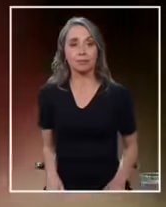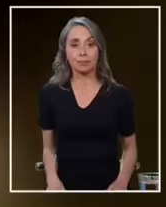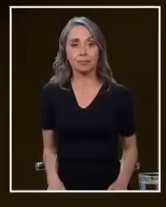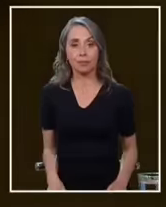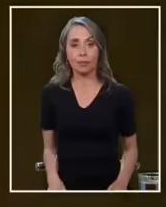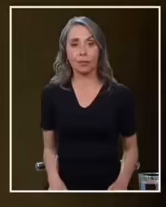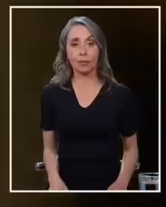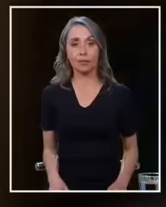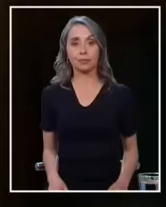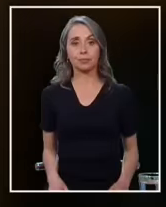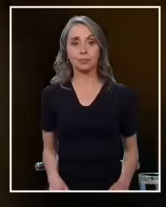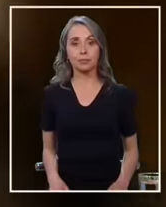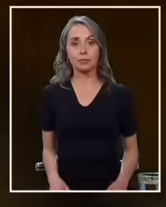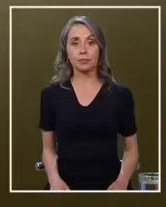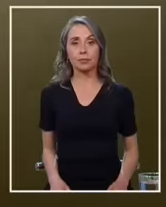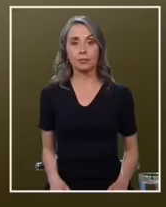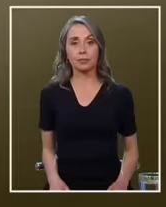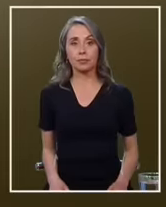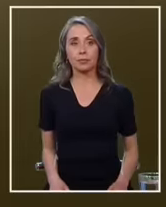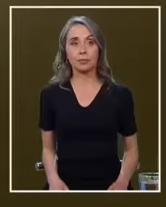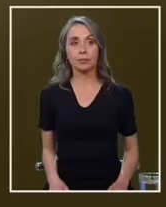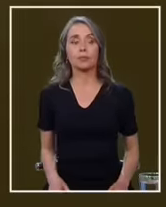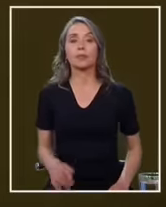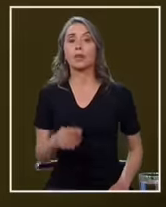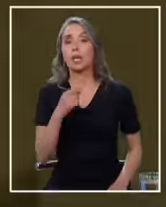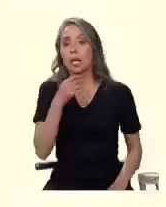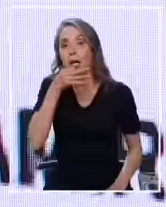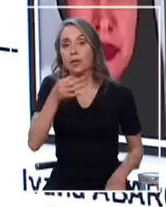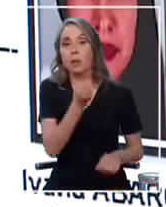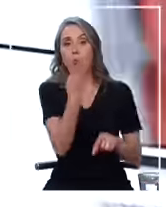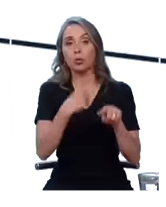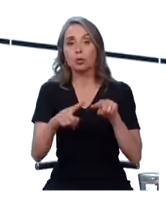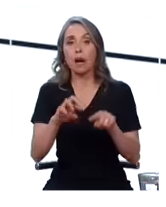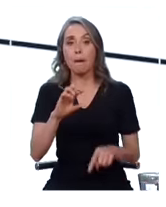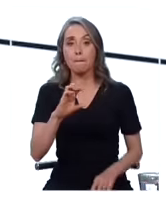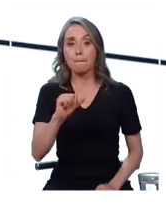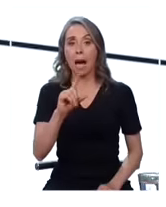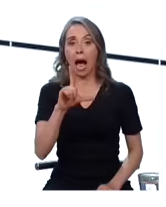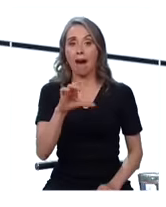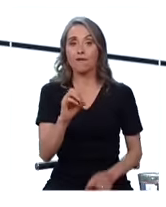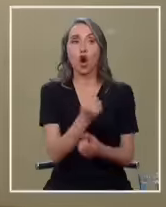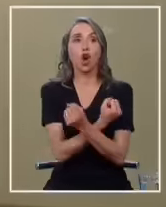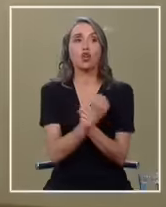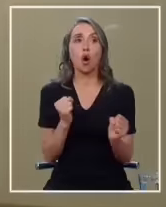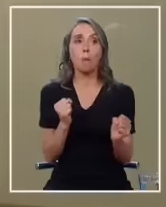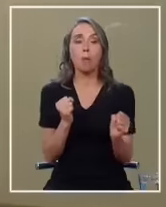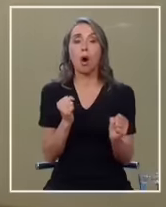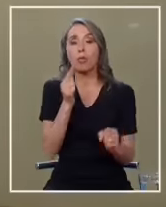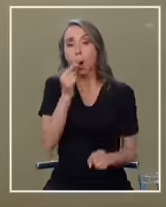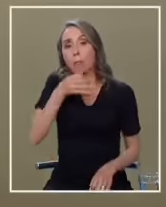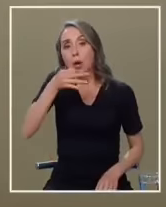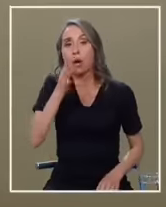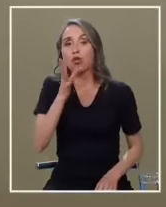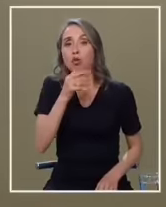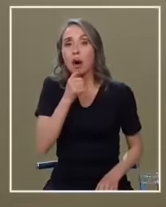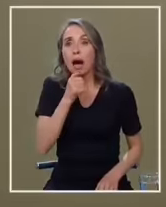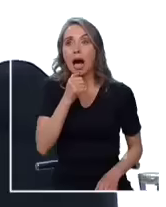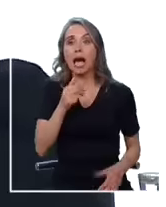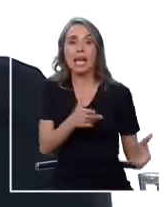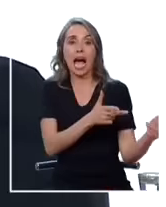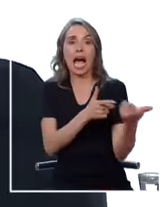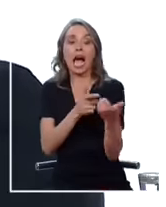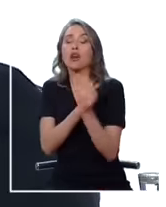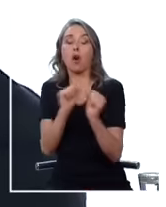Como muchas veces Pablo no podía o no tenía la capacidad de